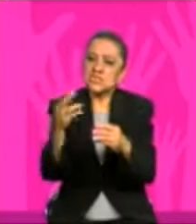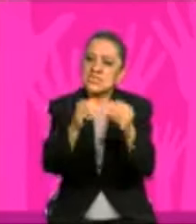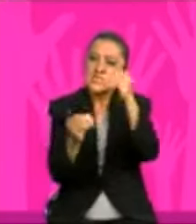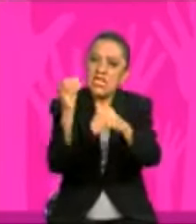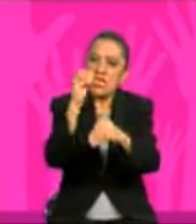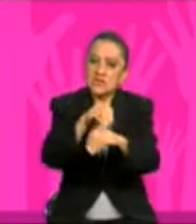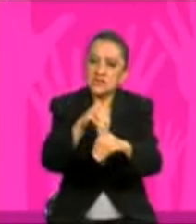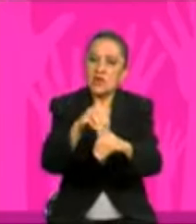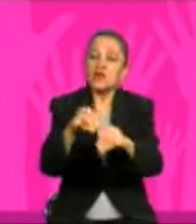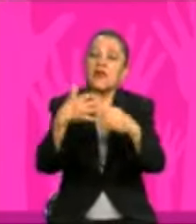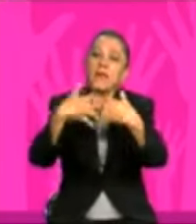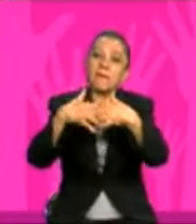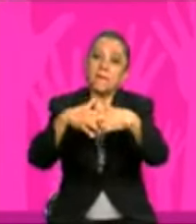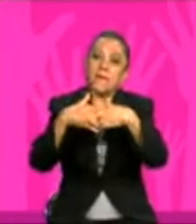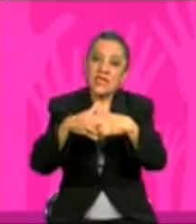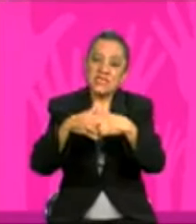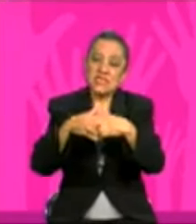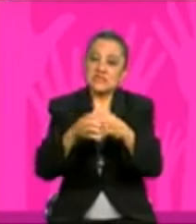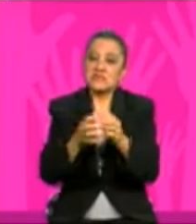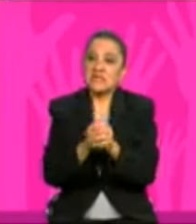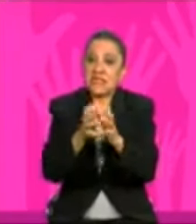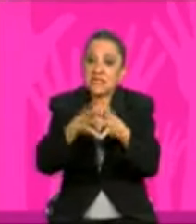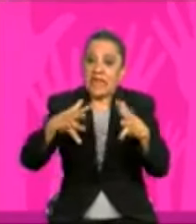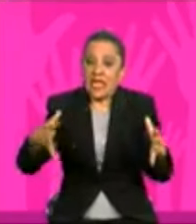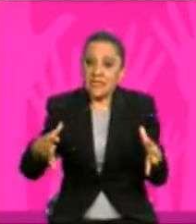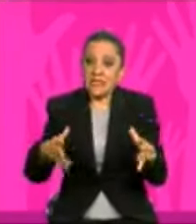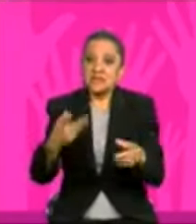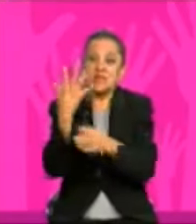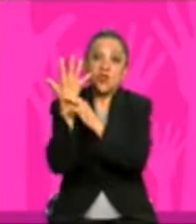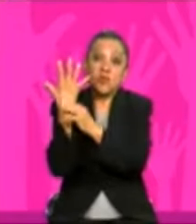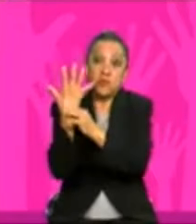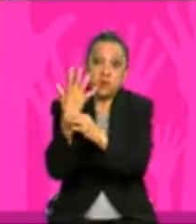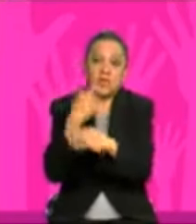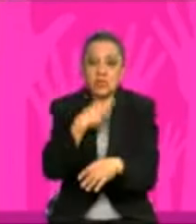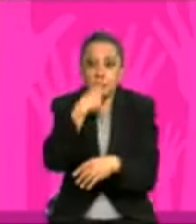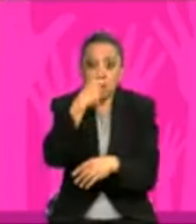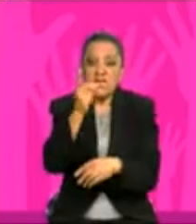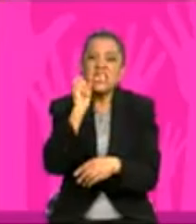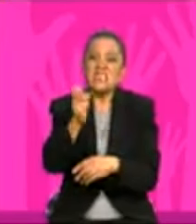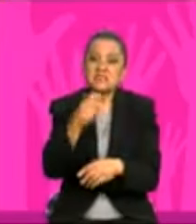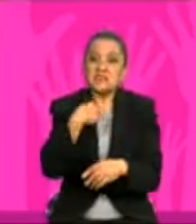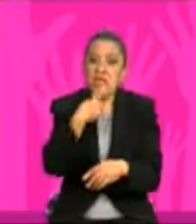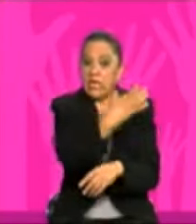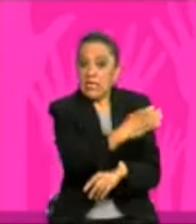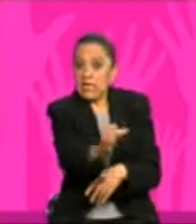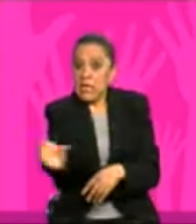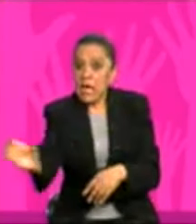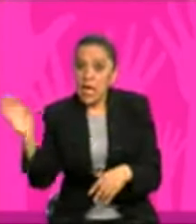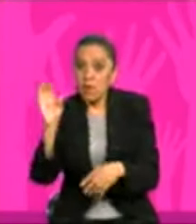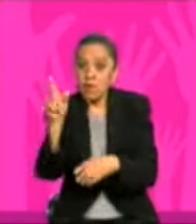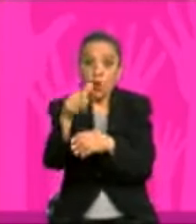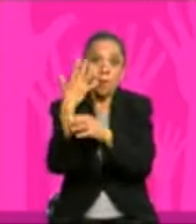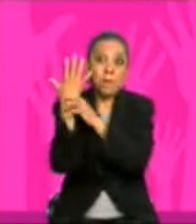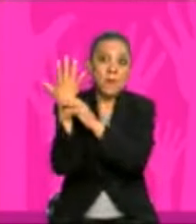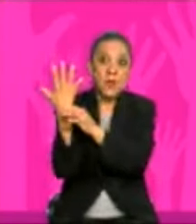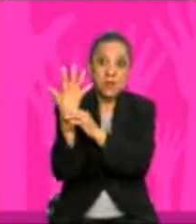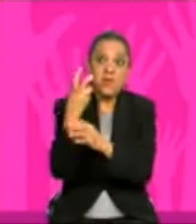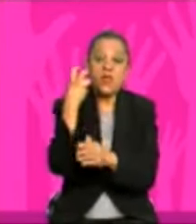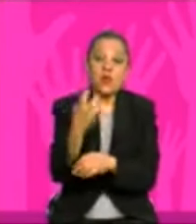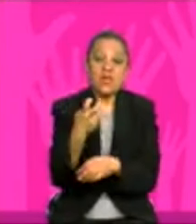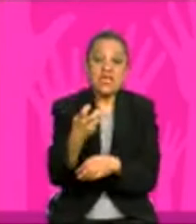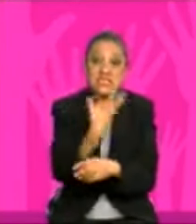mi prioridad, como siempre lo he dicho en todos mis recorridos, es el campo. El campo morelense va a